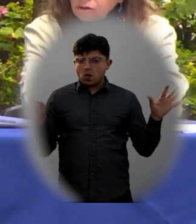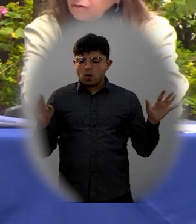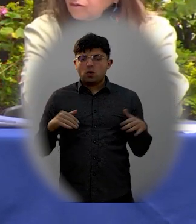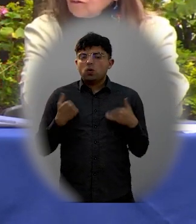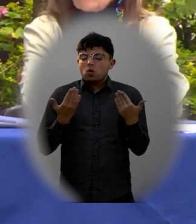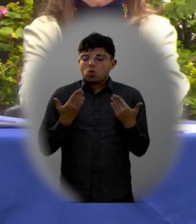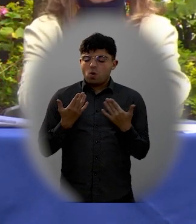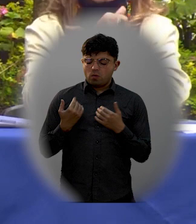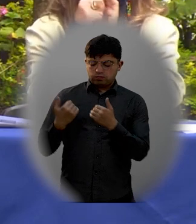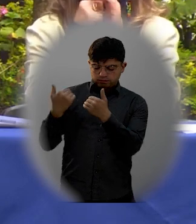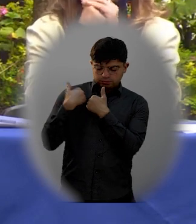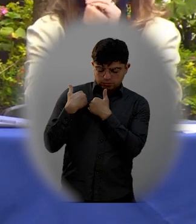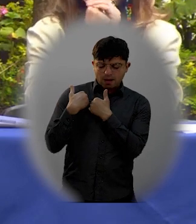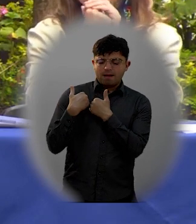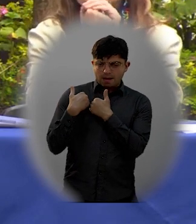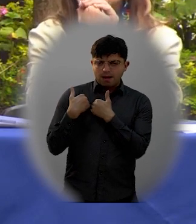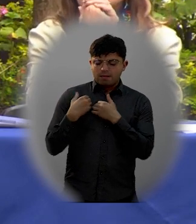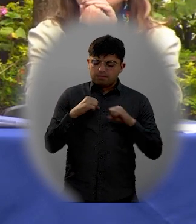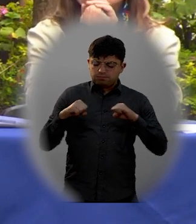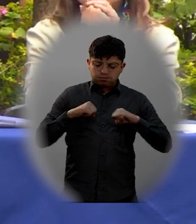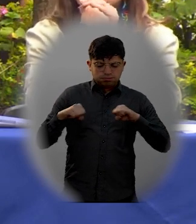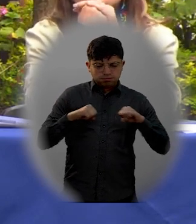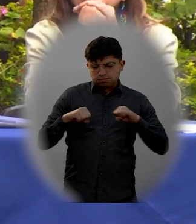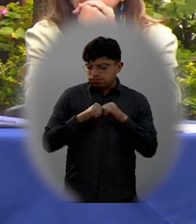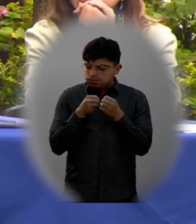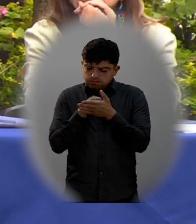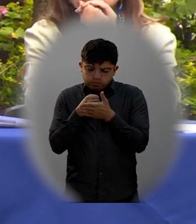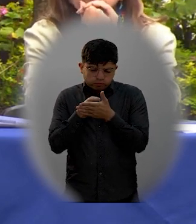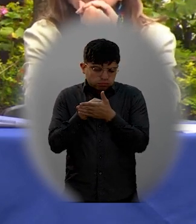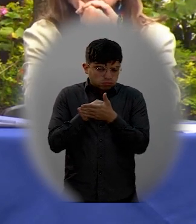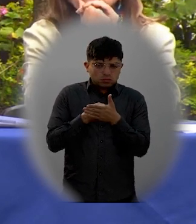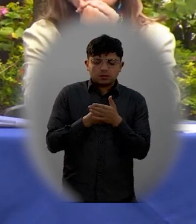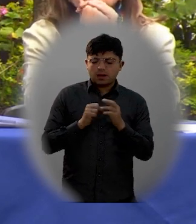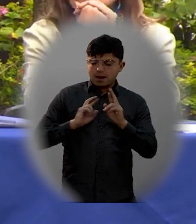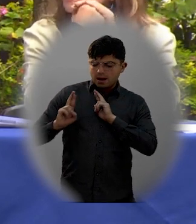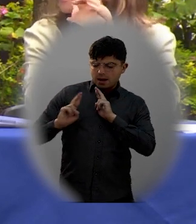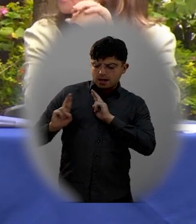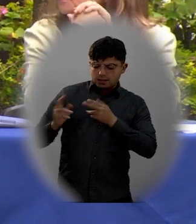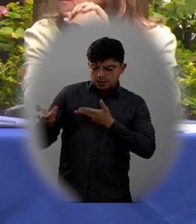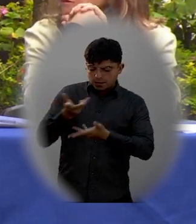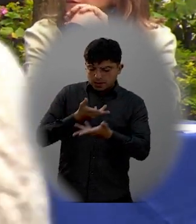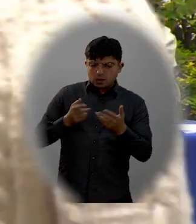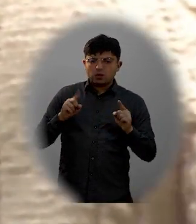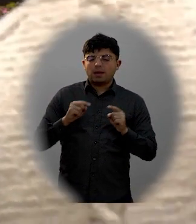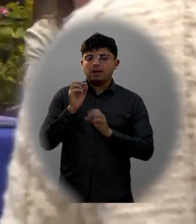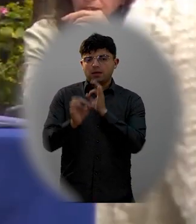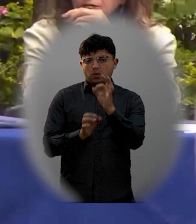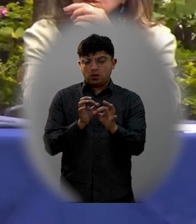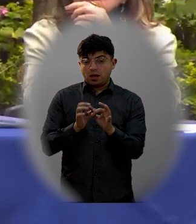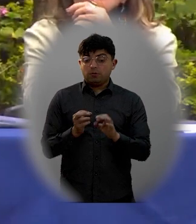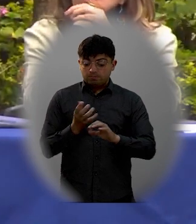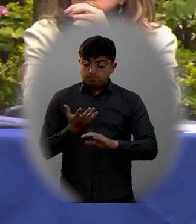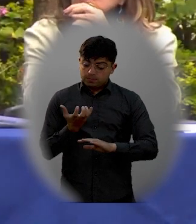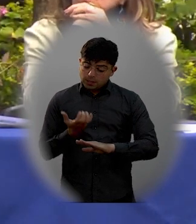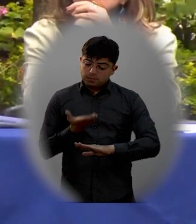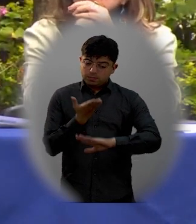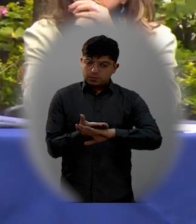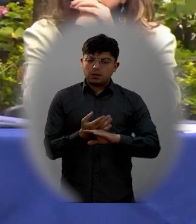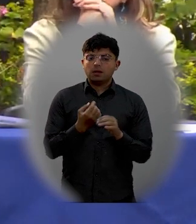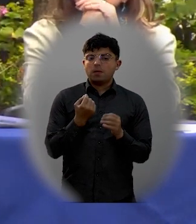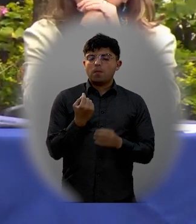lo asumimos en un ejercicio constante de relacionamiento y de cuidado, que también es una apuesta que tenemos política